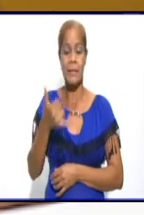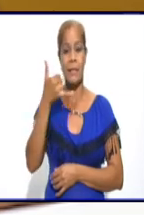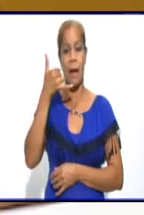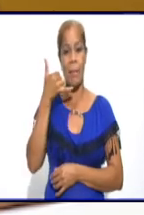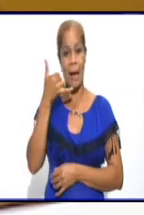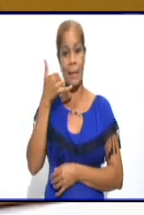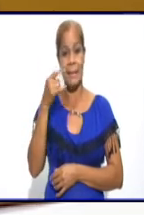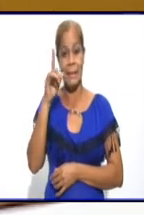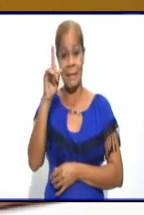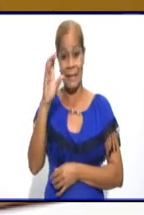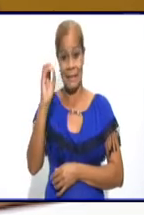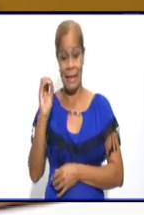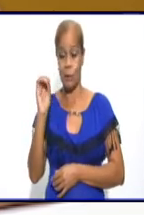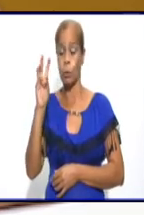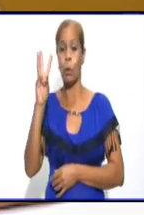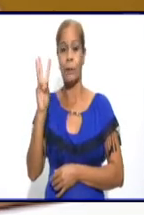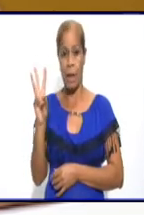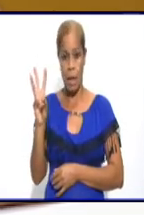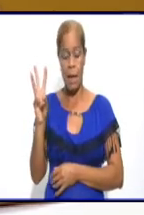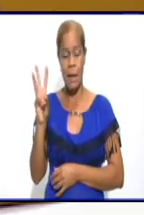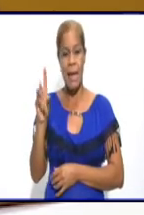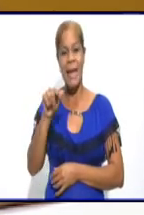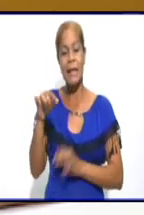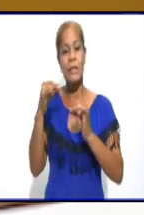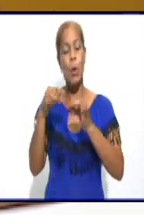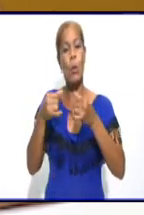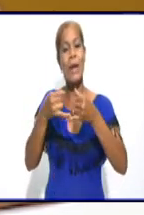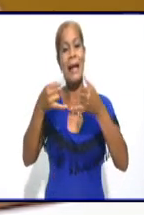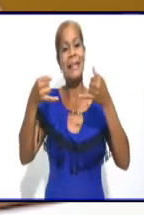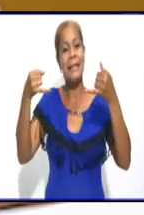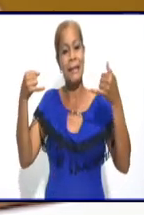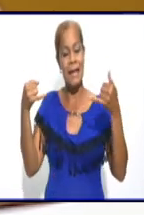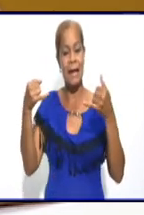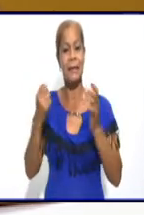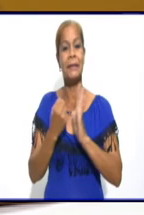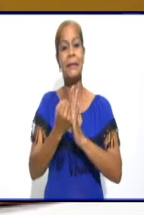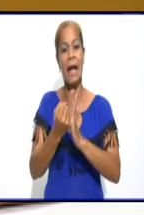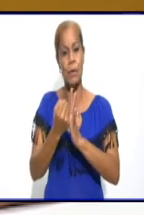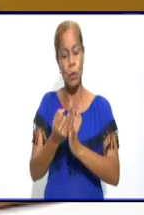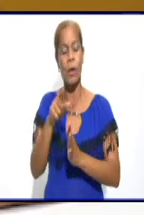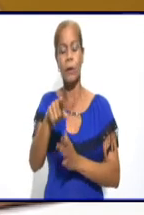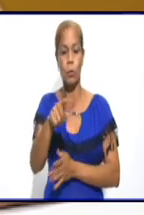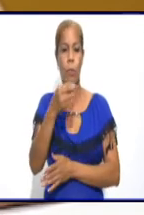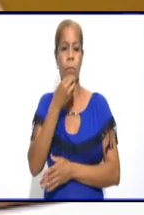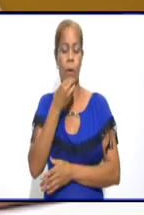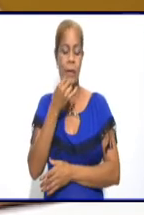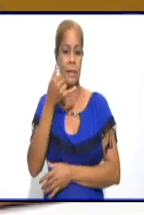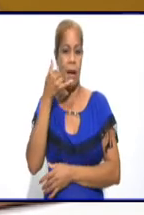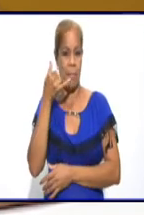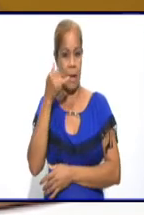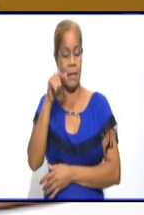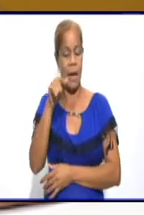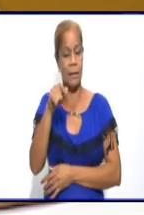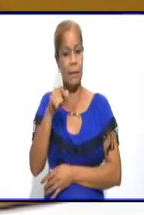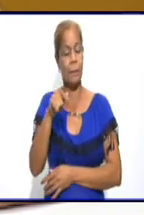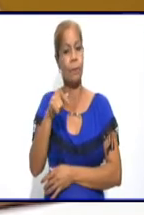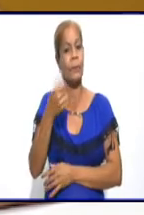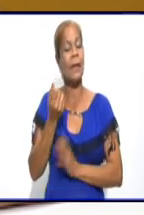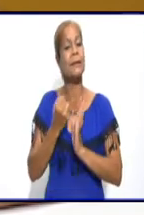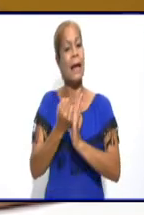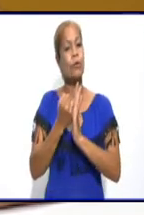103 que ahora se ha extendido también para para atender a todas estas personas como con todas sus inquietudes con todos esos